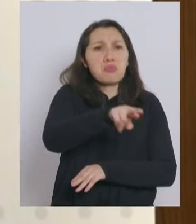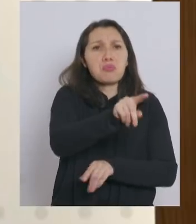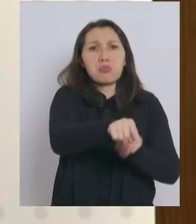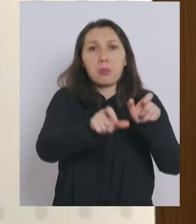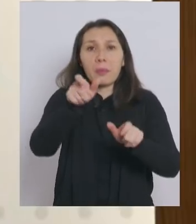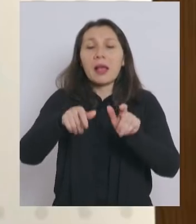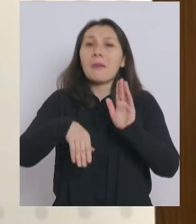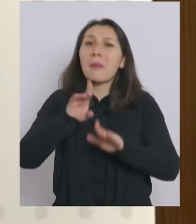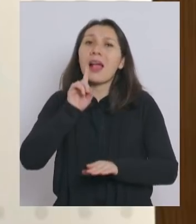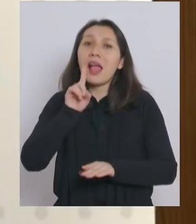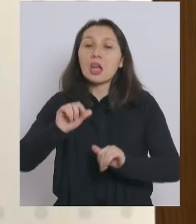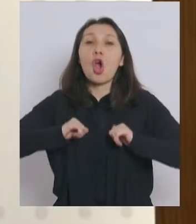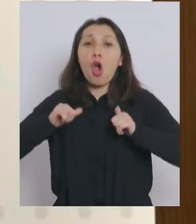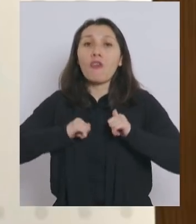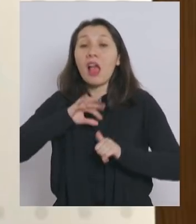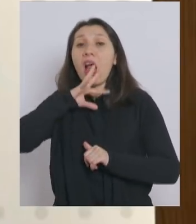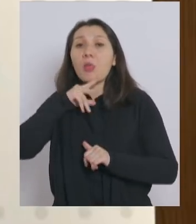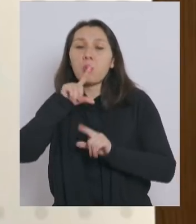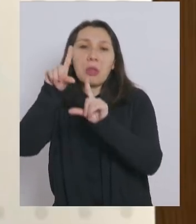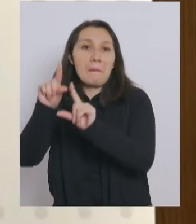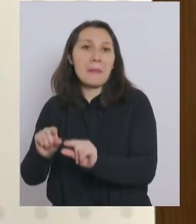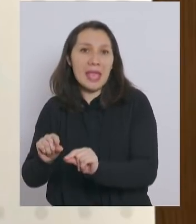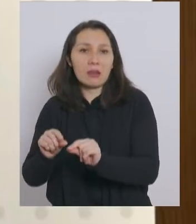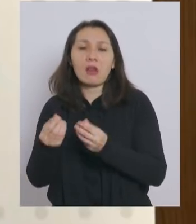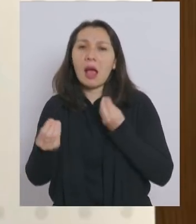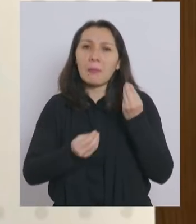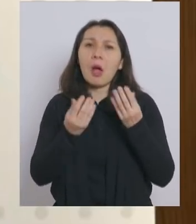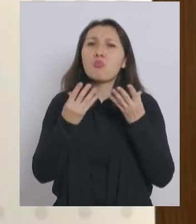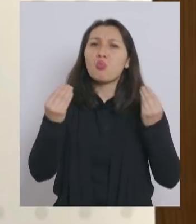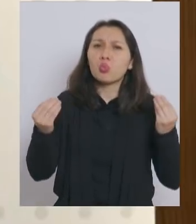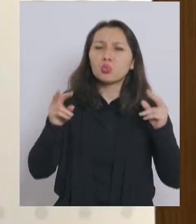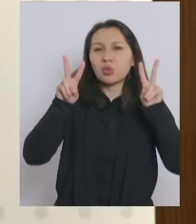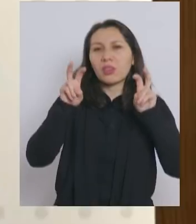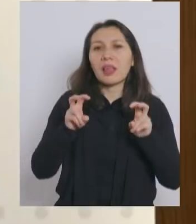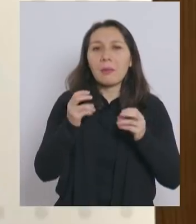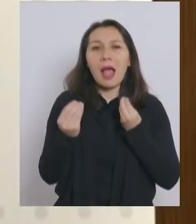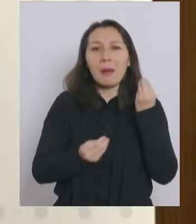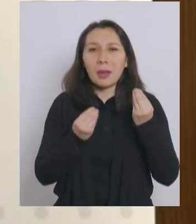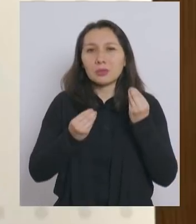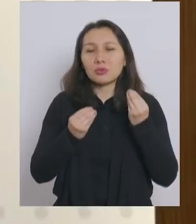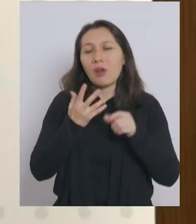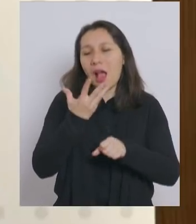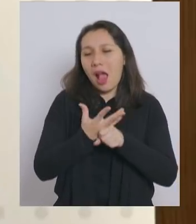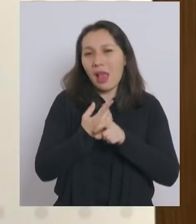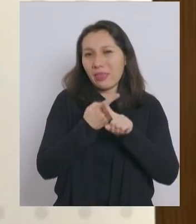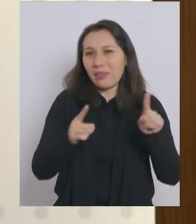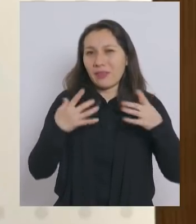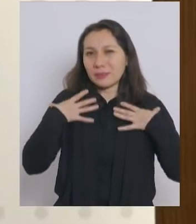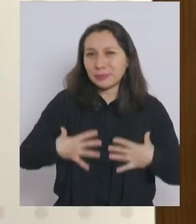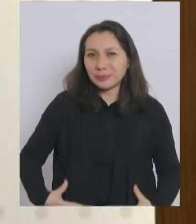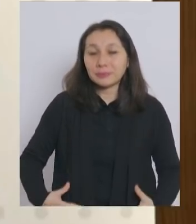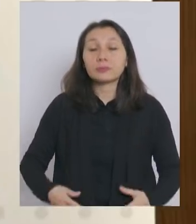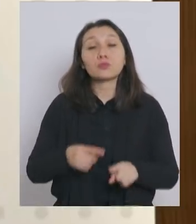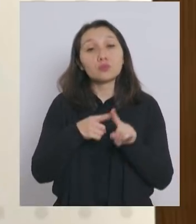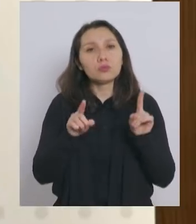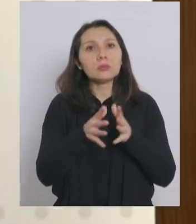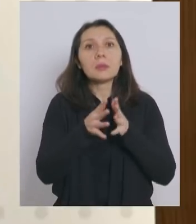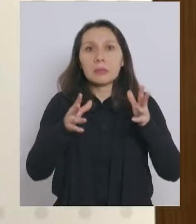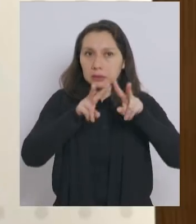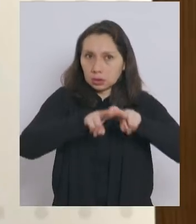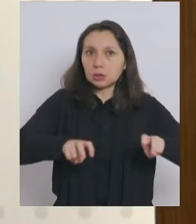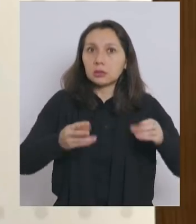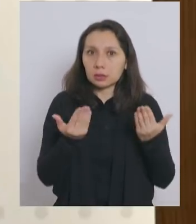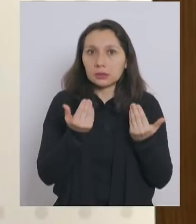dan más en los jóvenes que en los adultos a propósito de un montón de factores involucrados. Y hay otras que requieren mayor